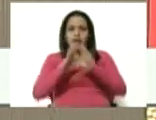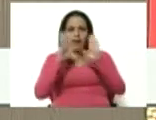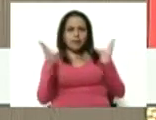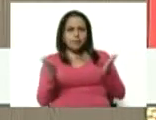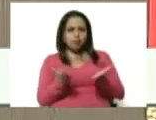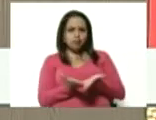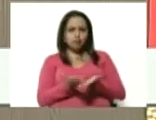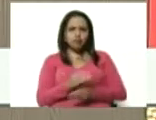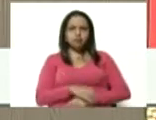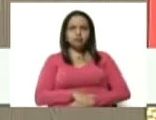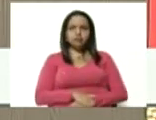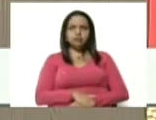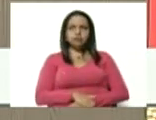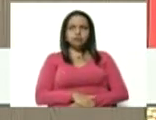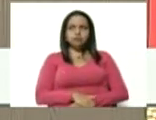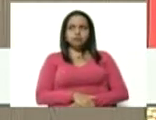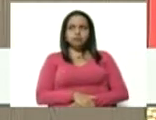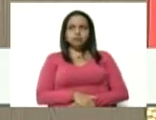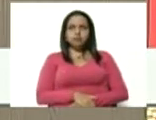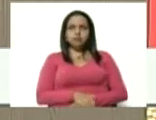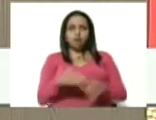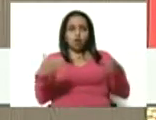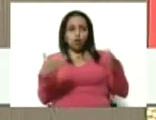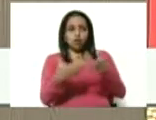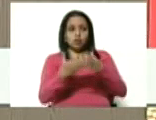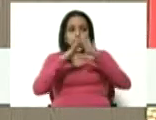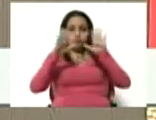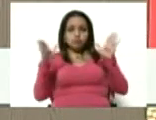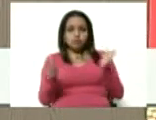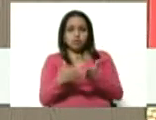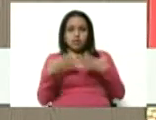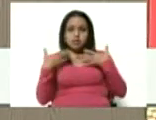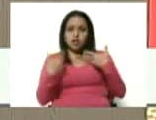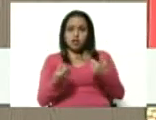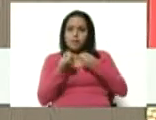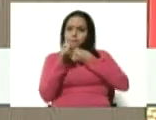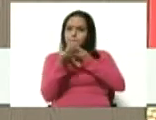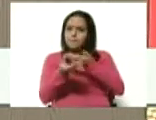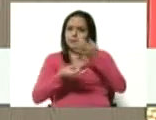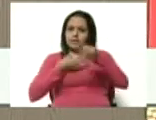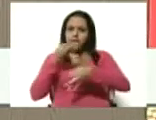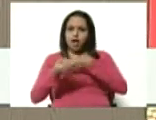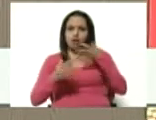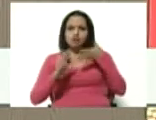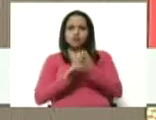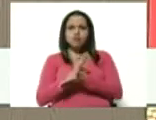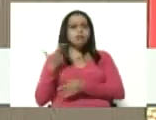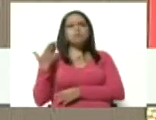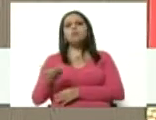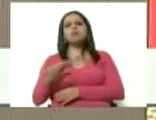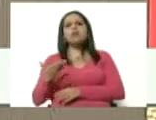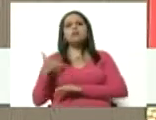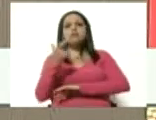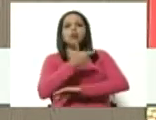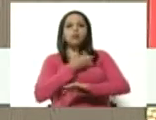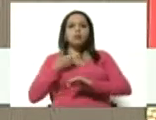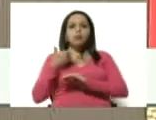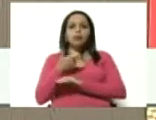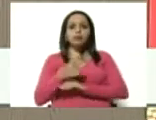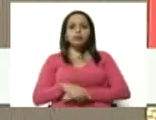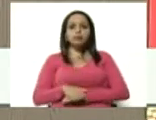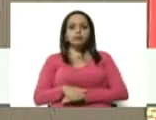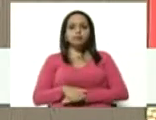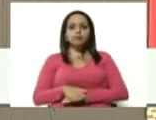justamente, la Organización Mundial de la Salud ha hablado mucho de lo que debe ser el papel de los gobiernos en esta pandemia.